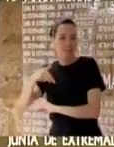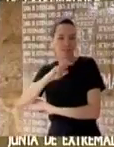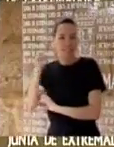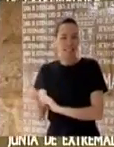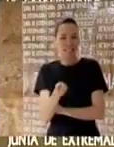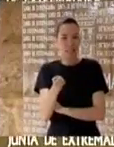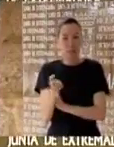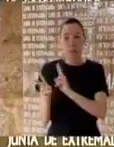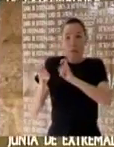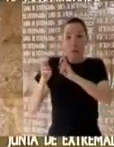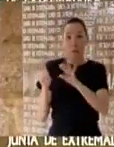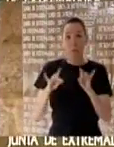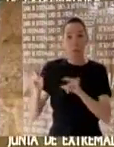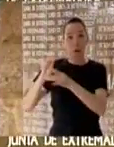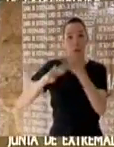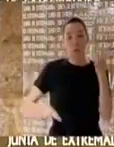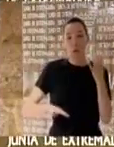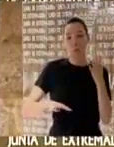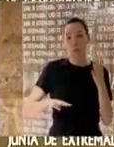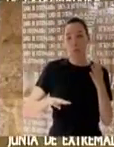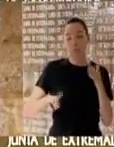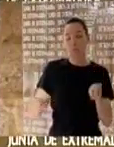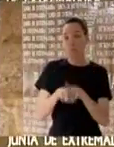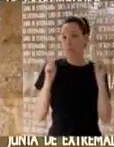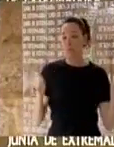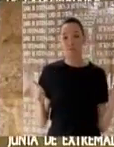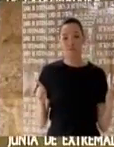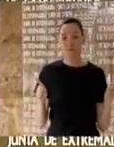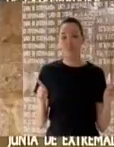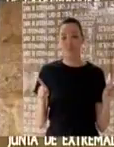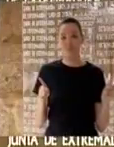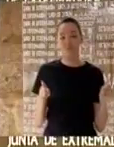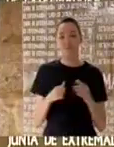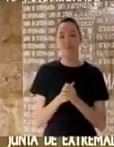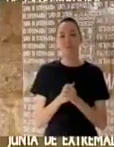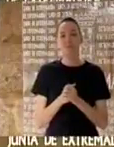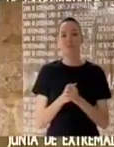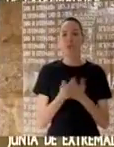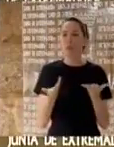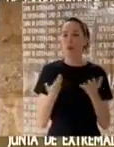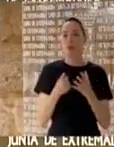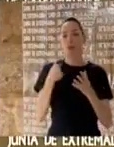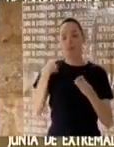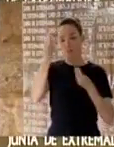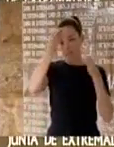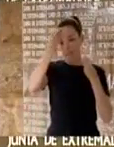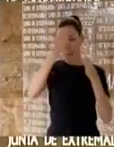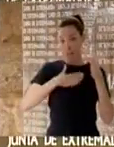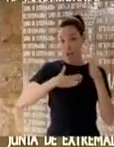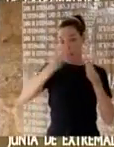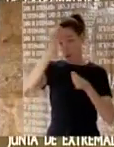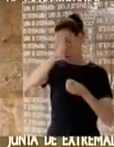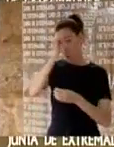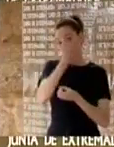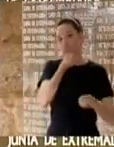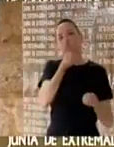Pero no la cuestión territorial, no la cuestión de Cataluña. Pero la reflexión que me gustaría trasladarles a ustedes como